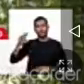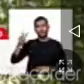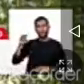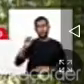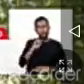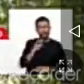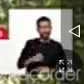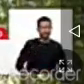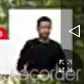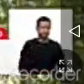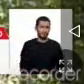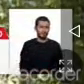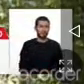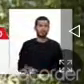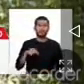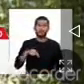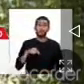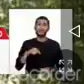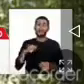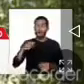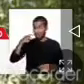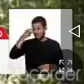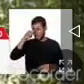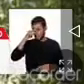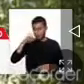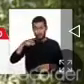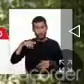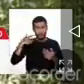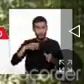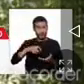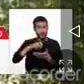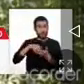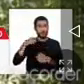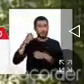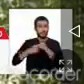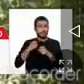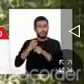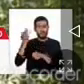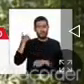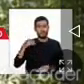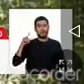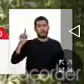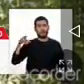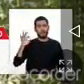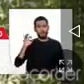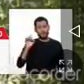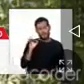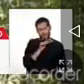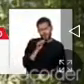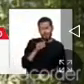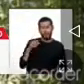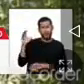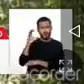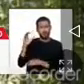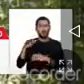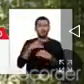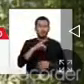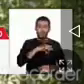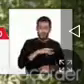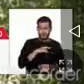Por eso, a los acuerdos de comercio que México ya tenía a finales del siglo pasado con Colombia, a principios de este con